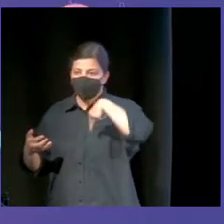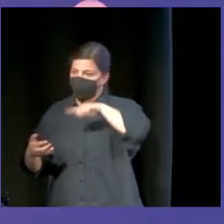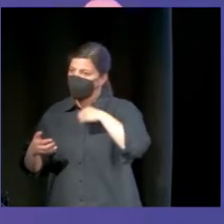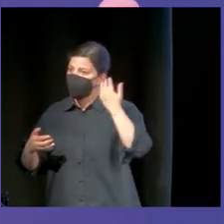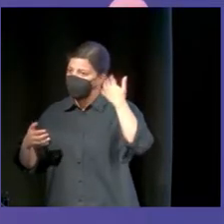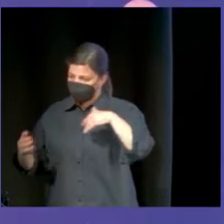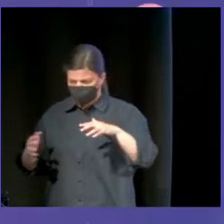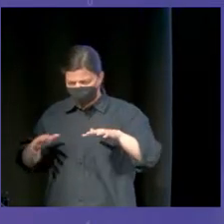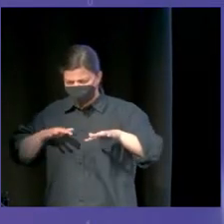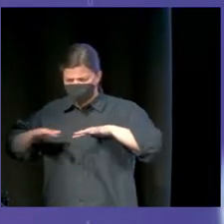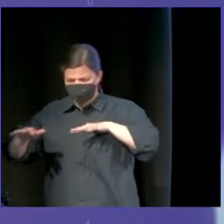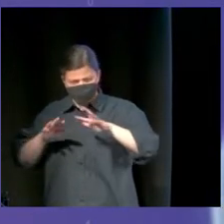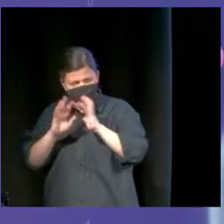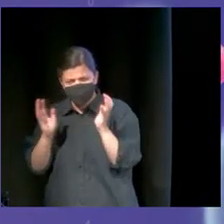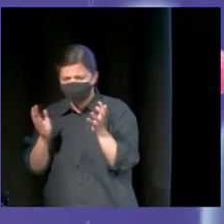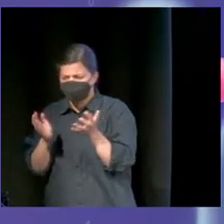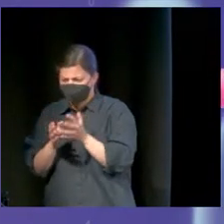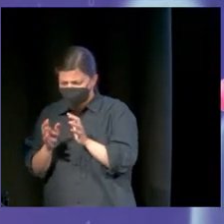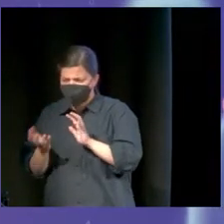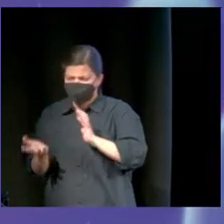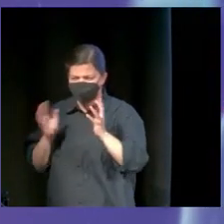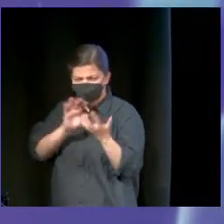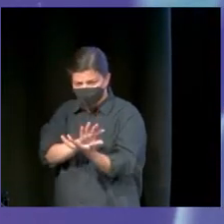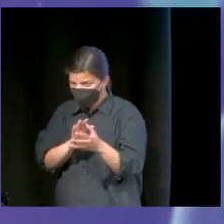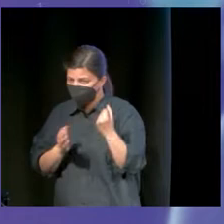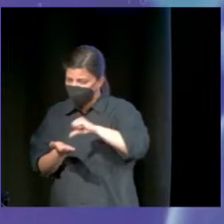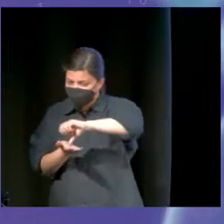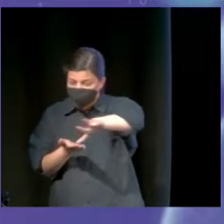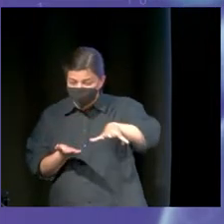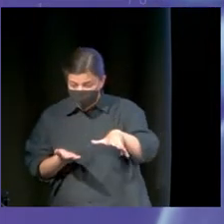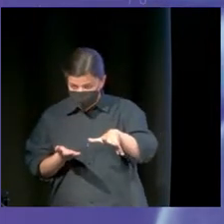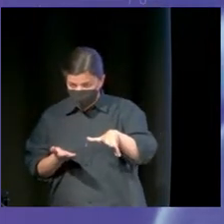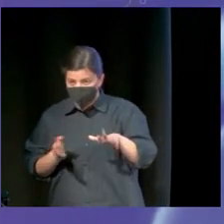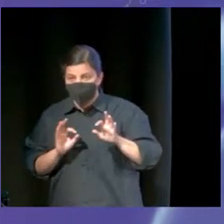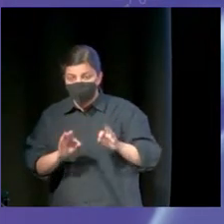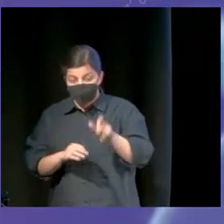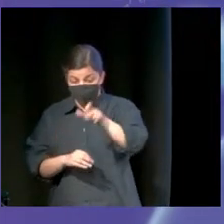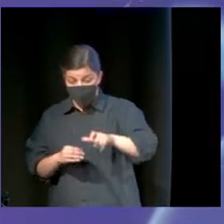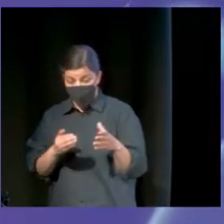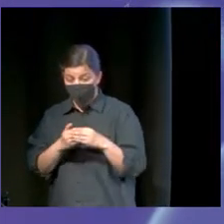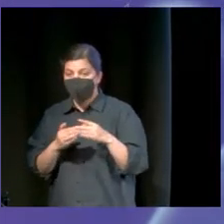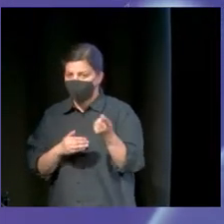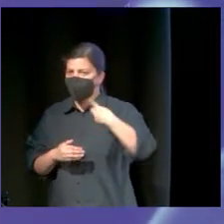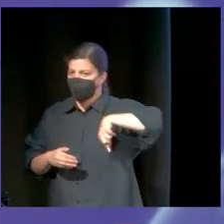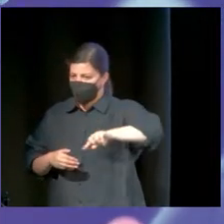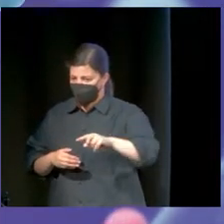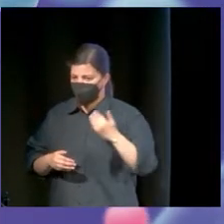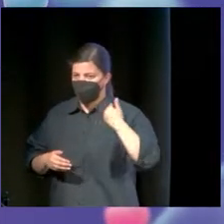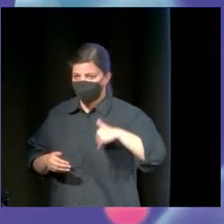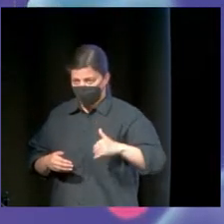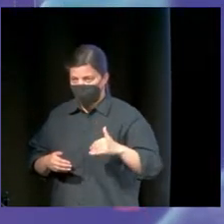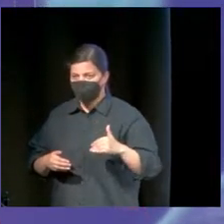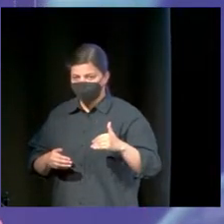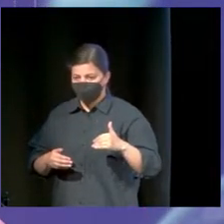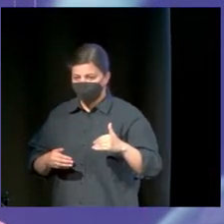revolución está cambiando internet hacia la descentralización donde los usuarios realmente sí que van a tener van a